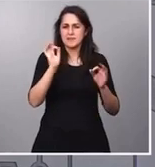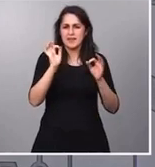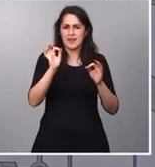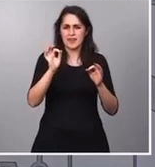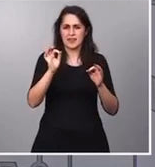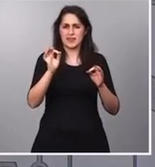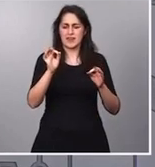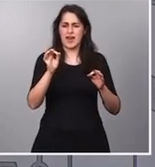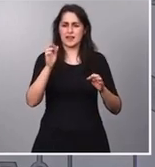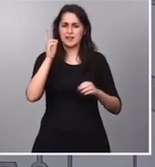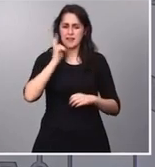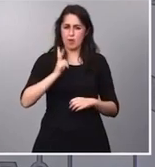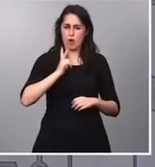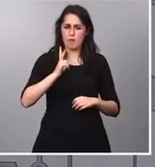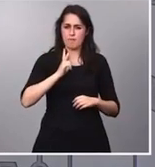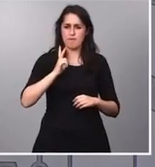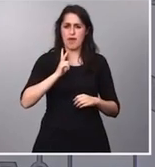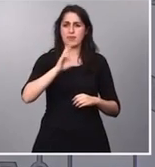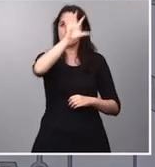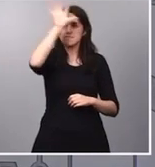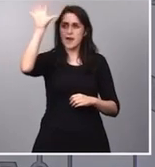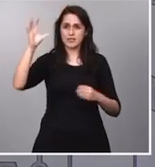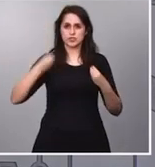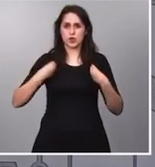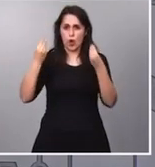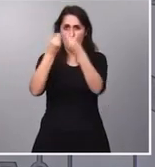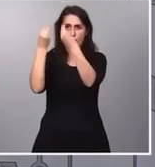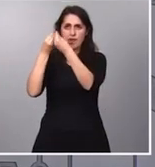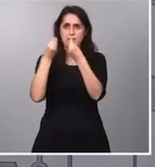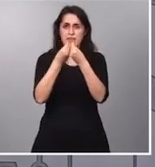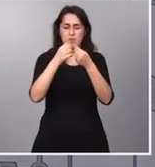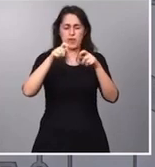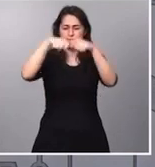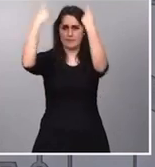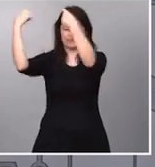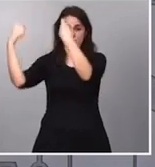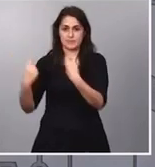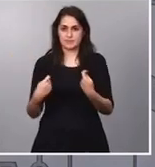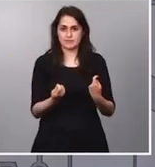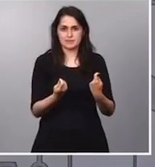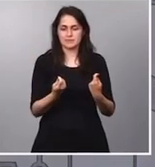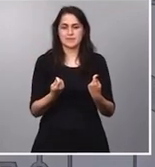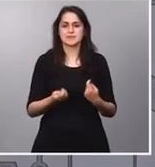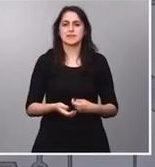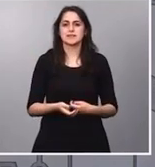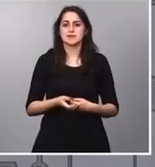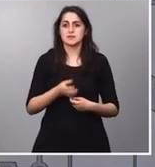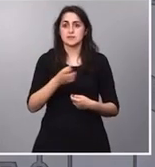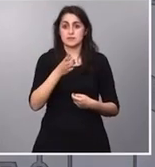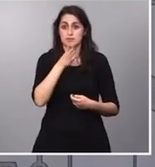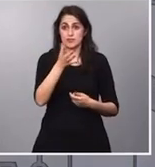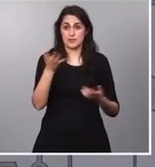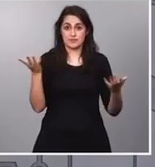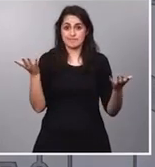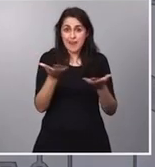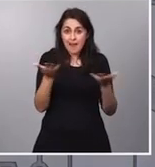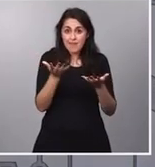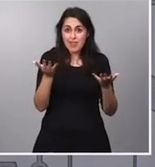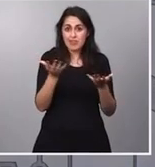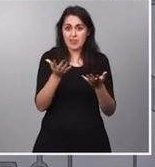reglas de la convivencia entre países por ello y ante la gravedad de lo ocurrido he